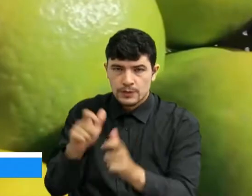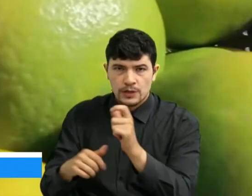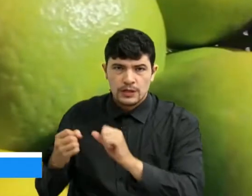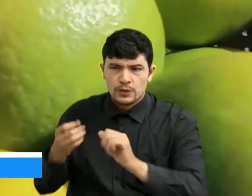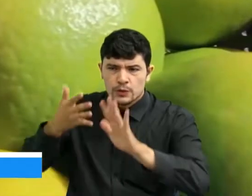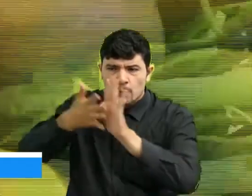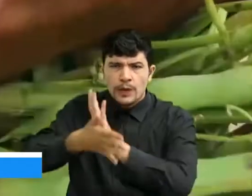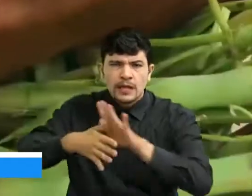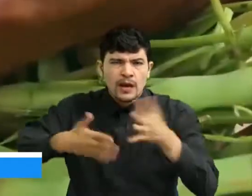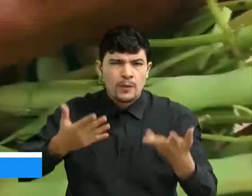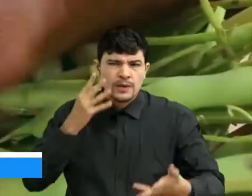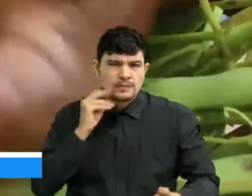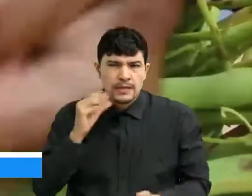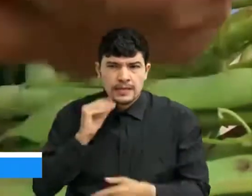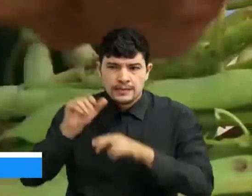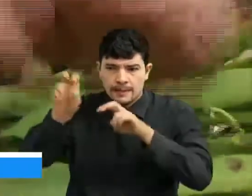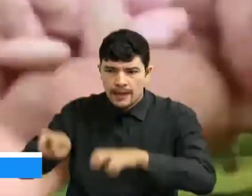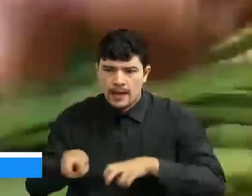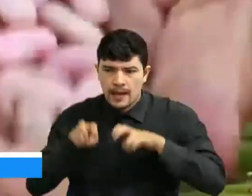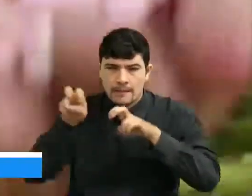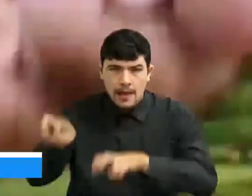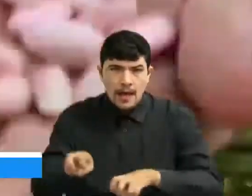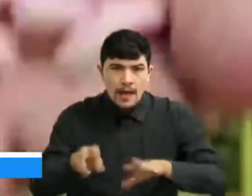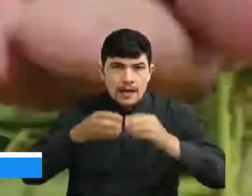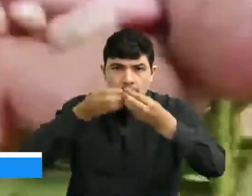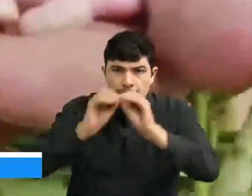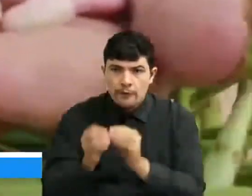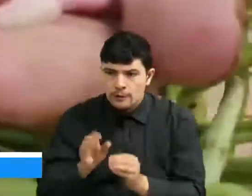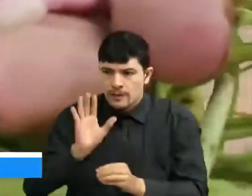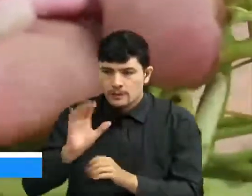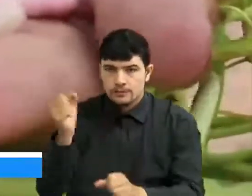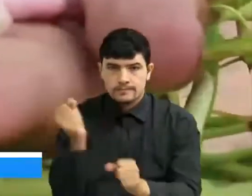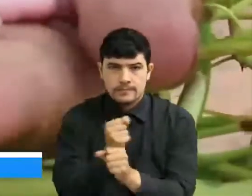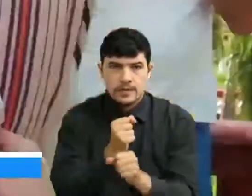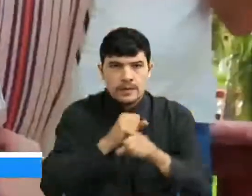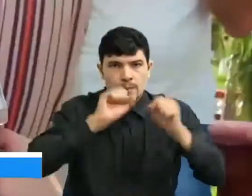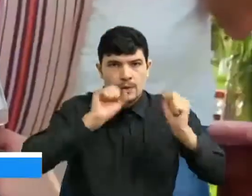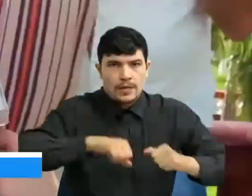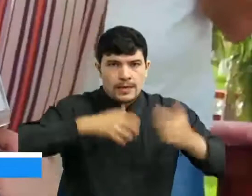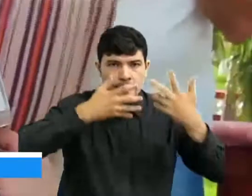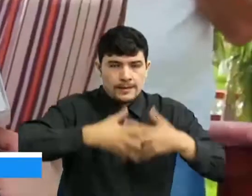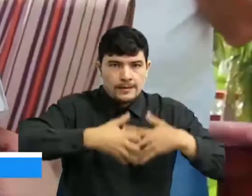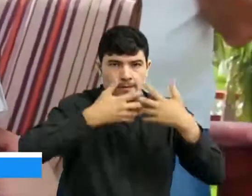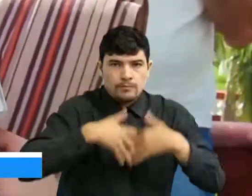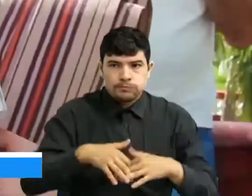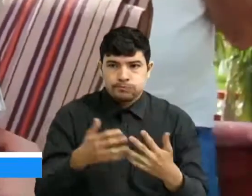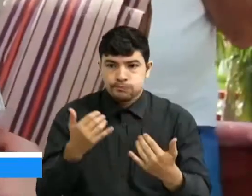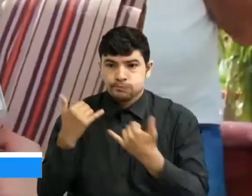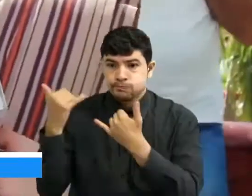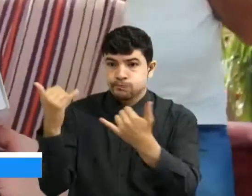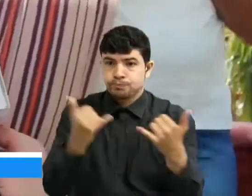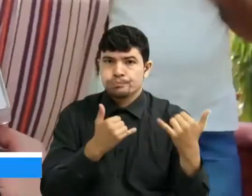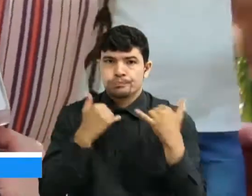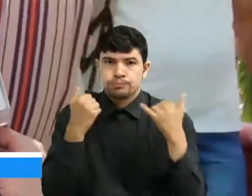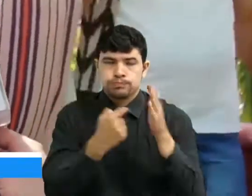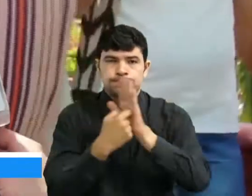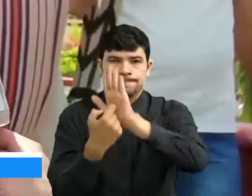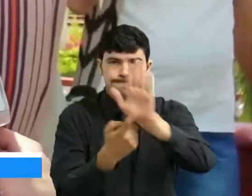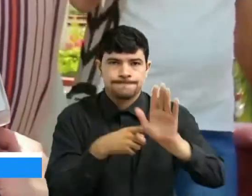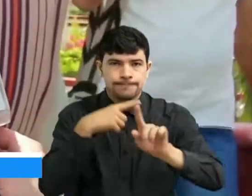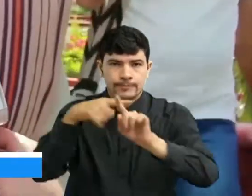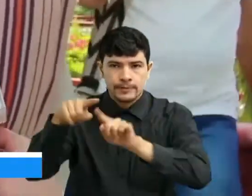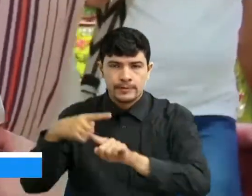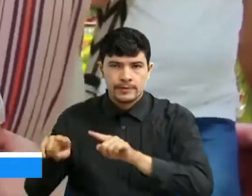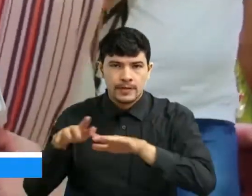sus experiencias y la forma como ellos trabajan para poder producir lo que hoy nosotros estamos exportando a todo el